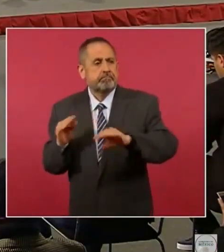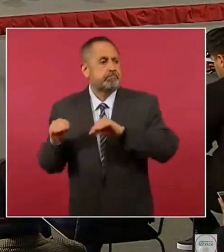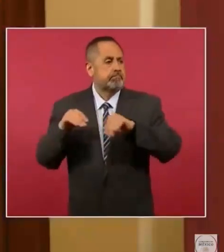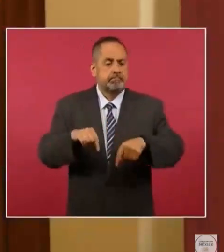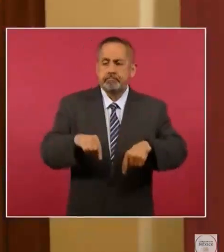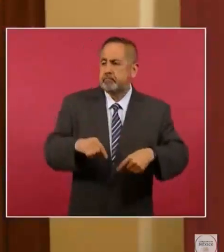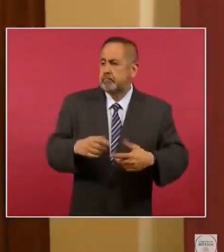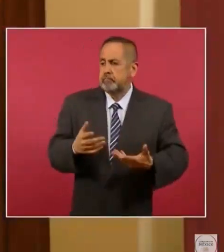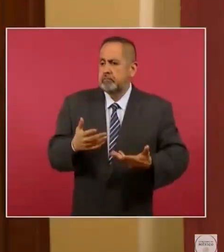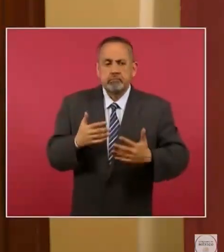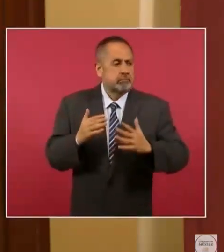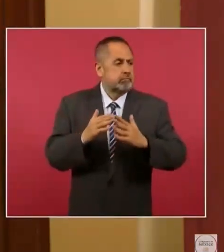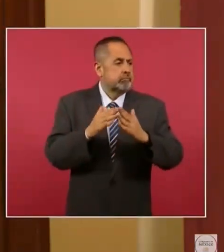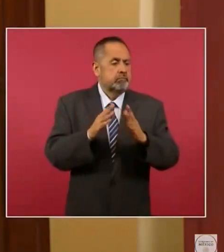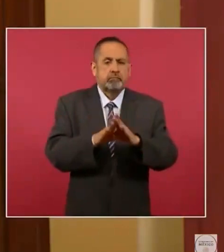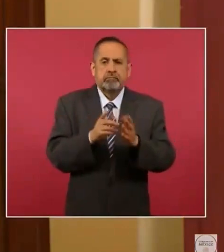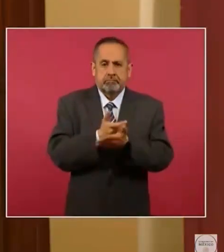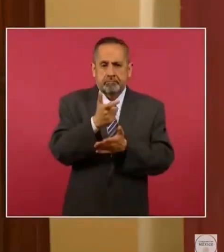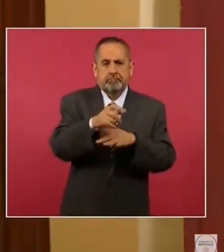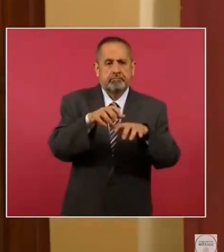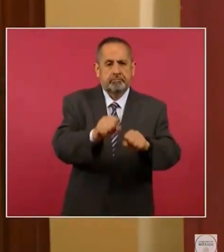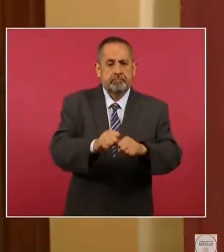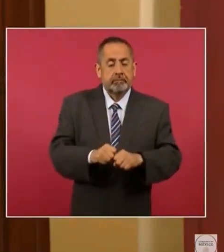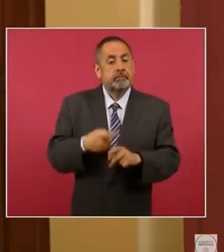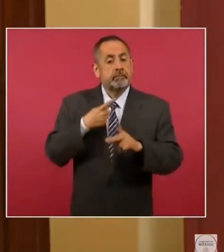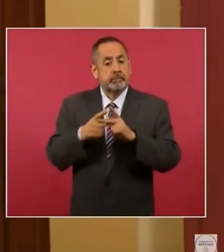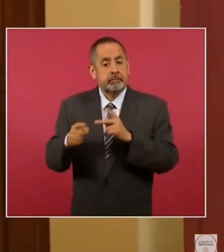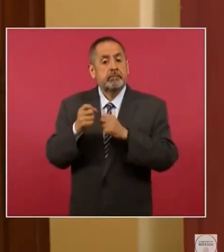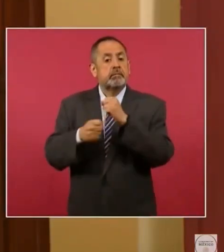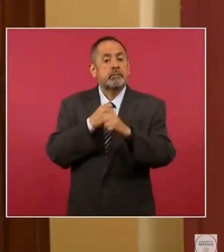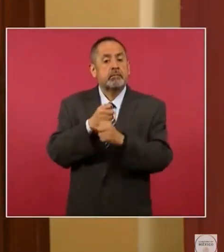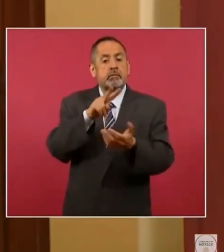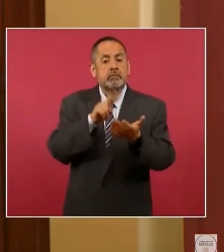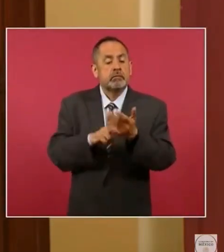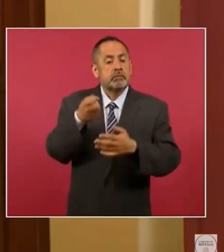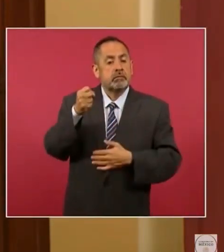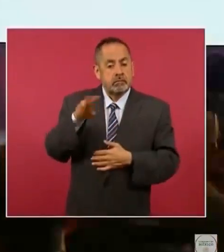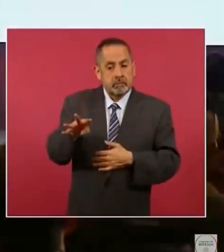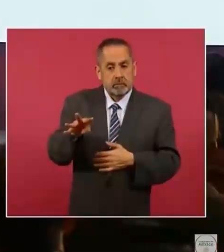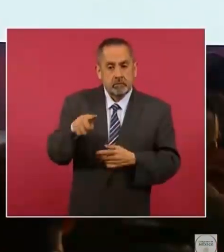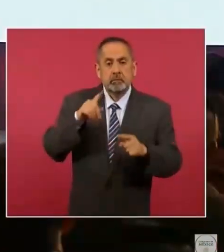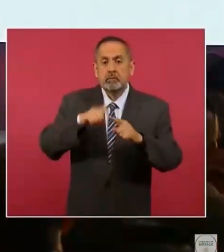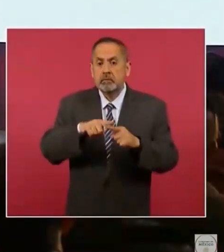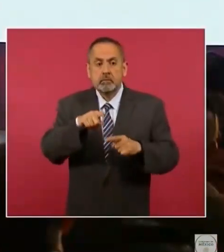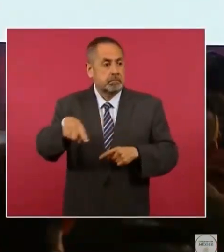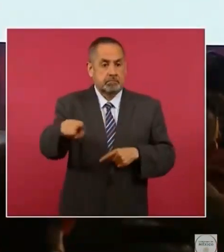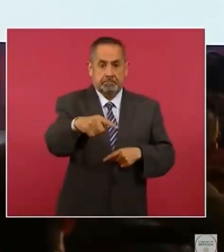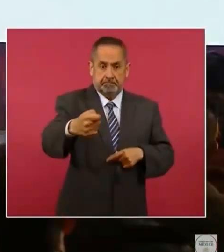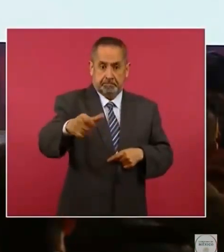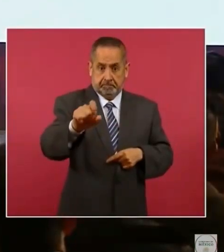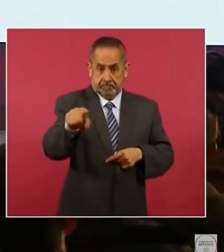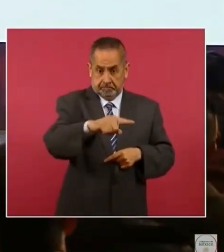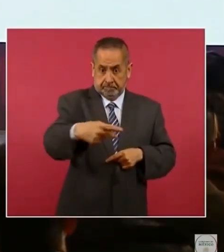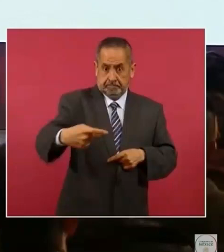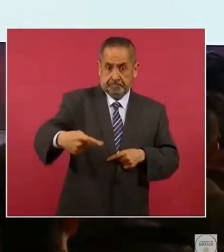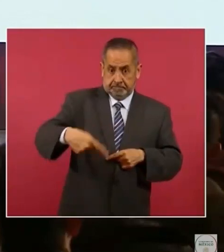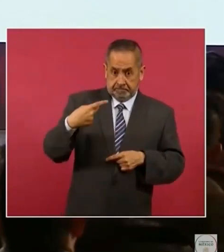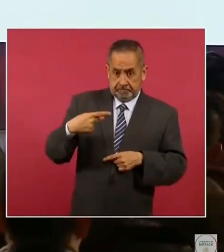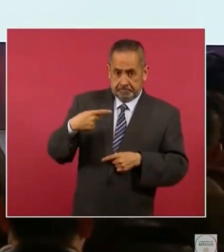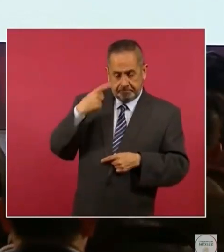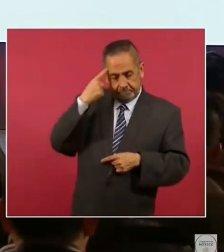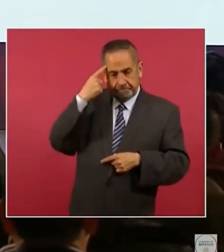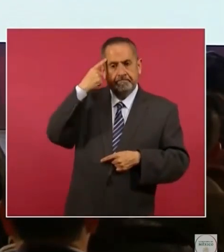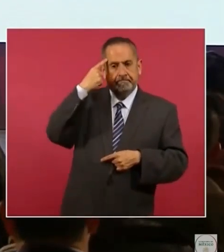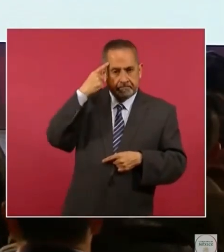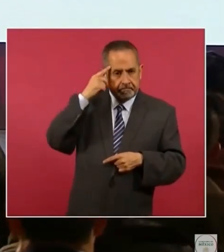casa, cómo pueden pagarla a partir de 2019 y a raíz de una pregunta que surgió aquí mismo, establecimos